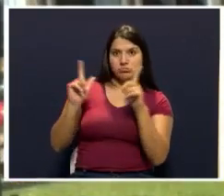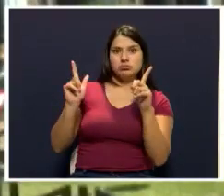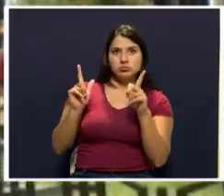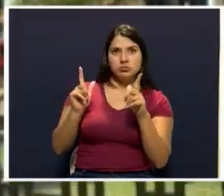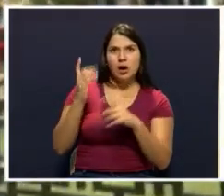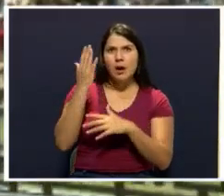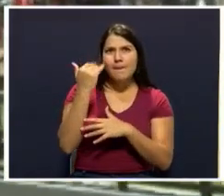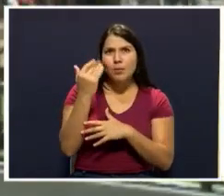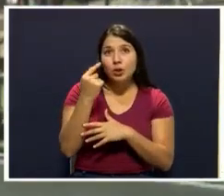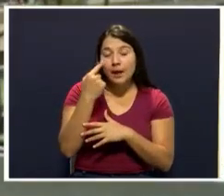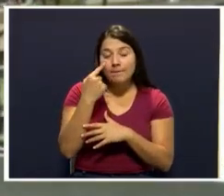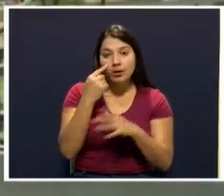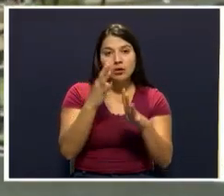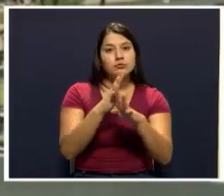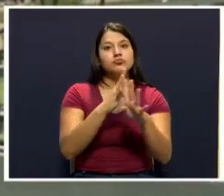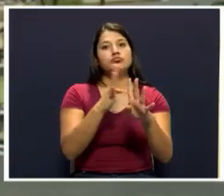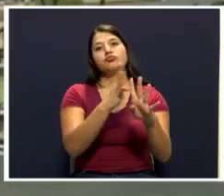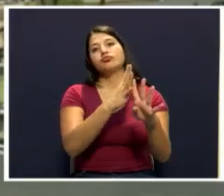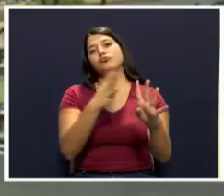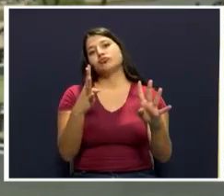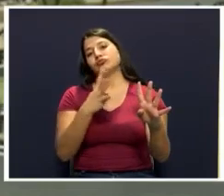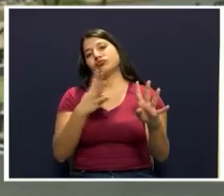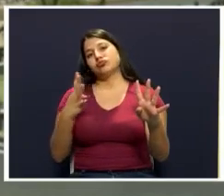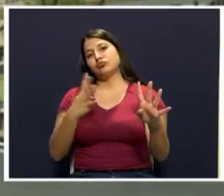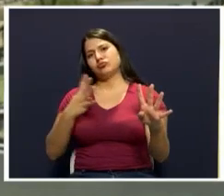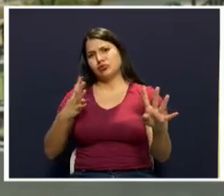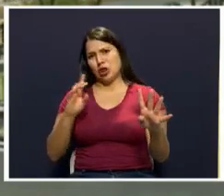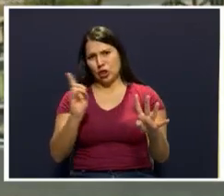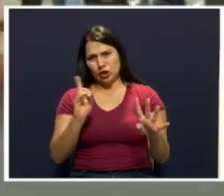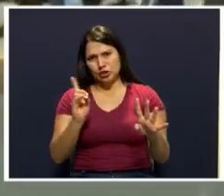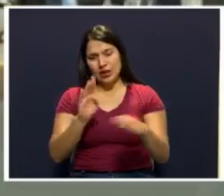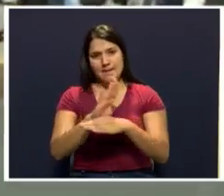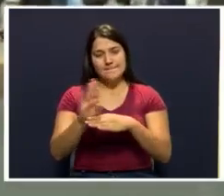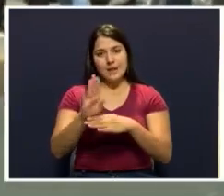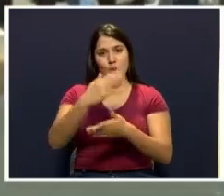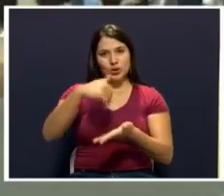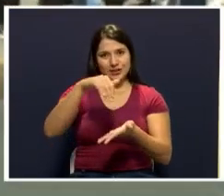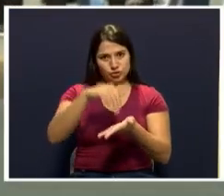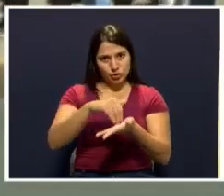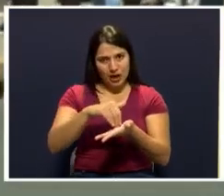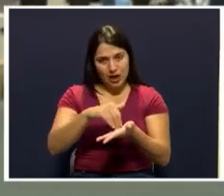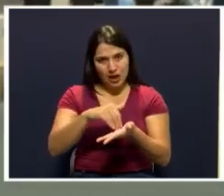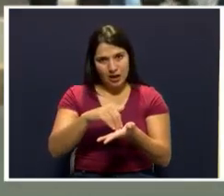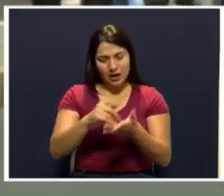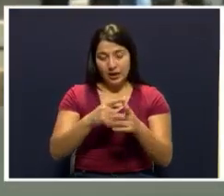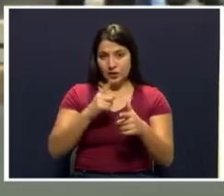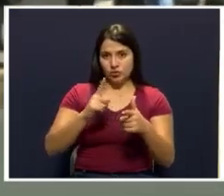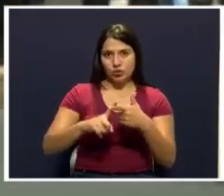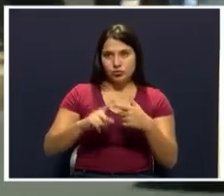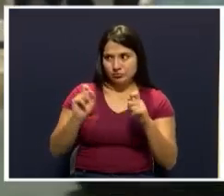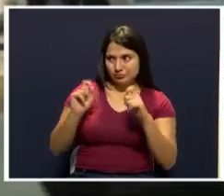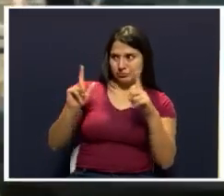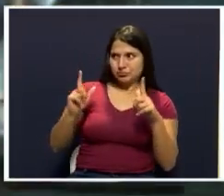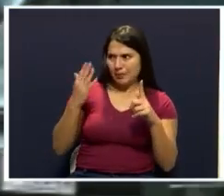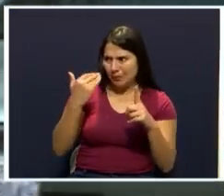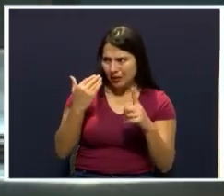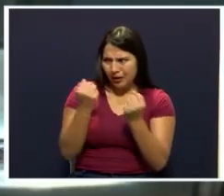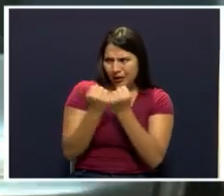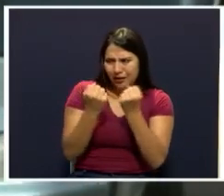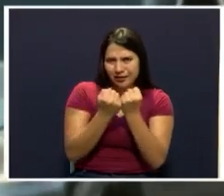una larga fila a la salida de la sede del Banco Nacional, despertando las alarmas por aglomeraciones